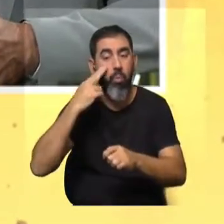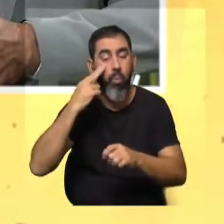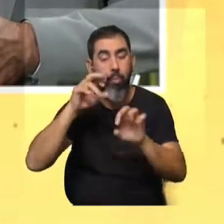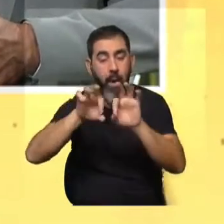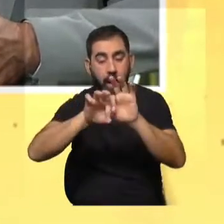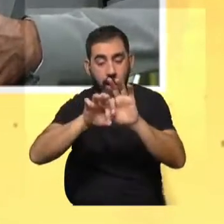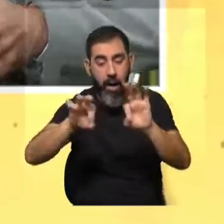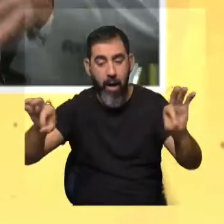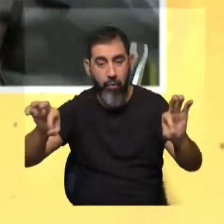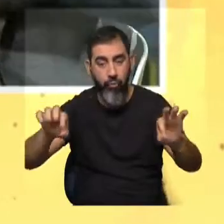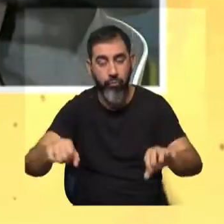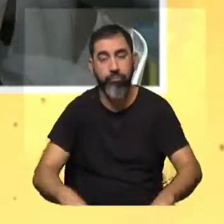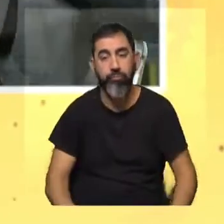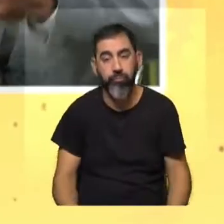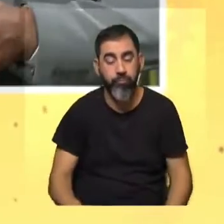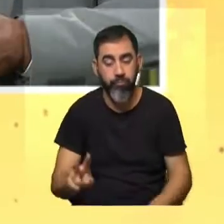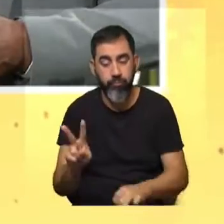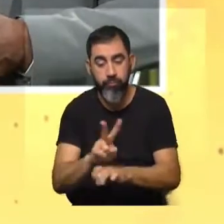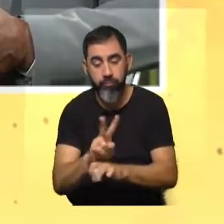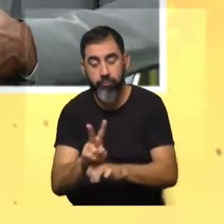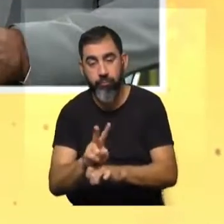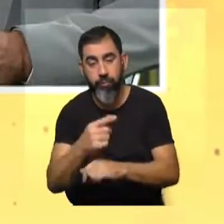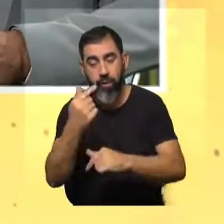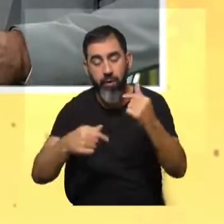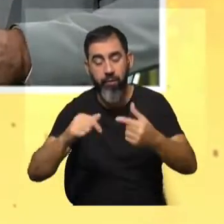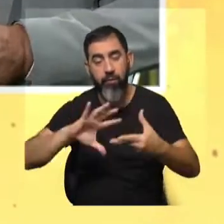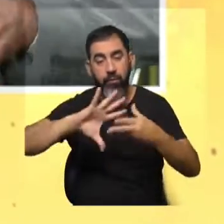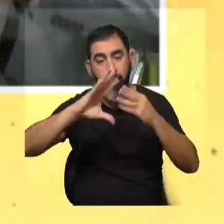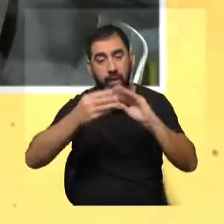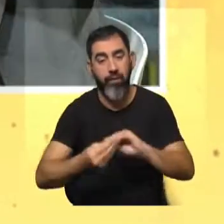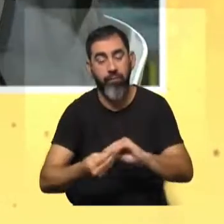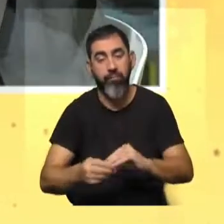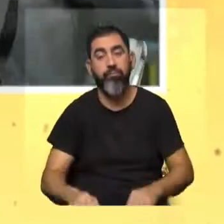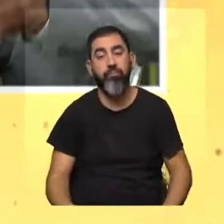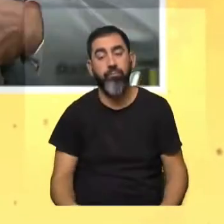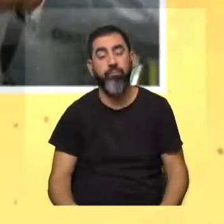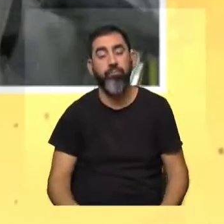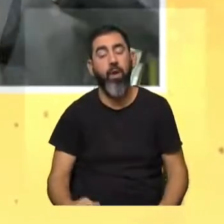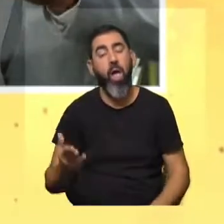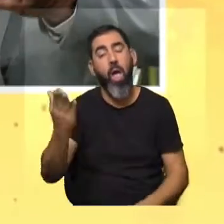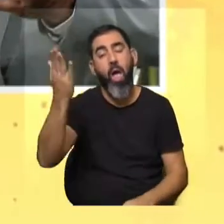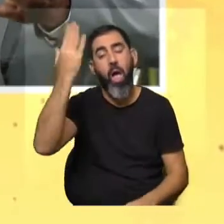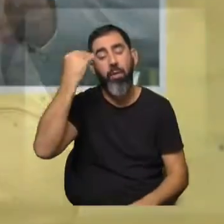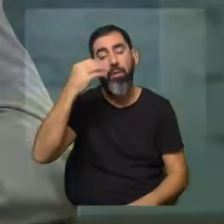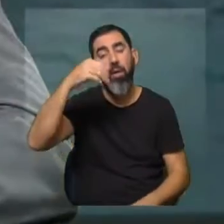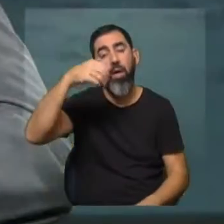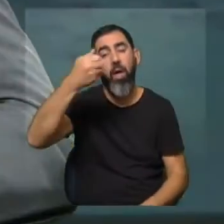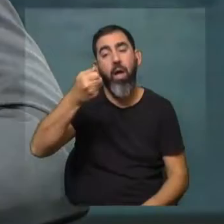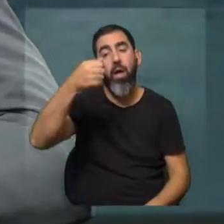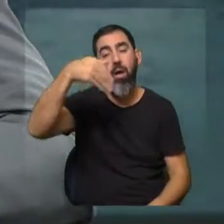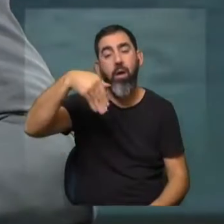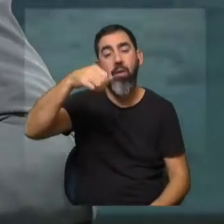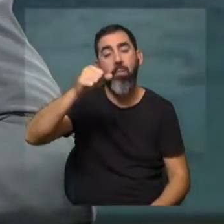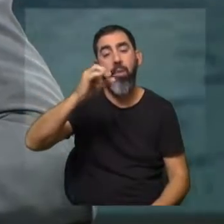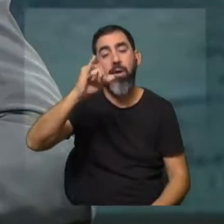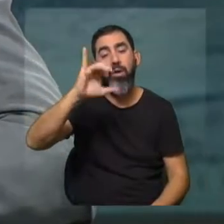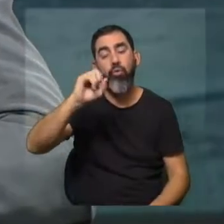caños, medir densidades de diversos tipos. Se usaba el americio en los detectores de